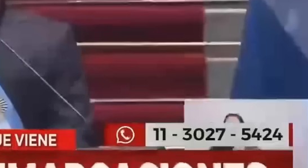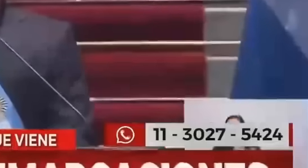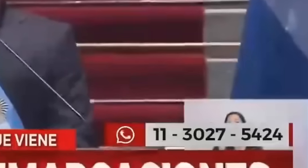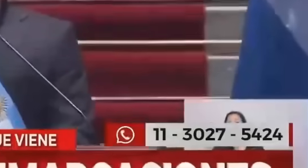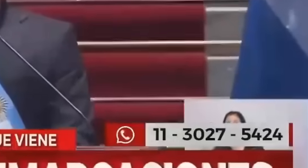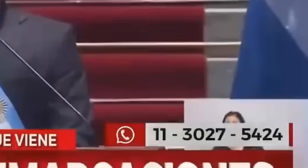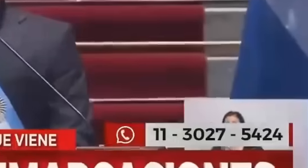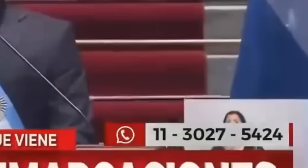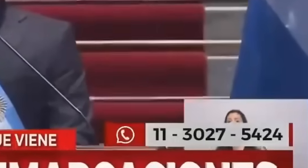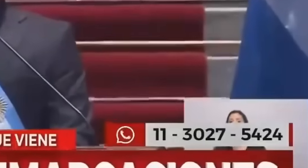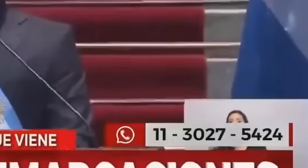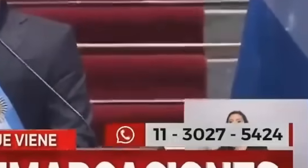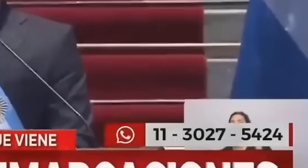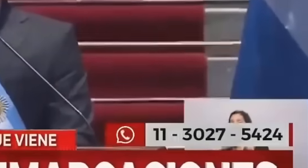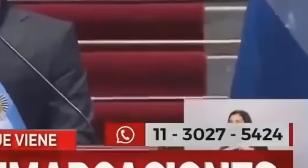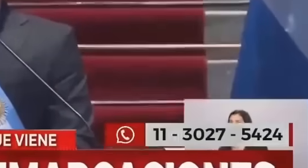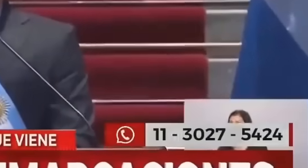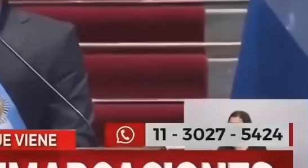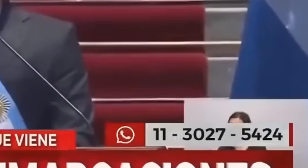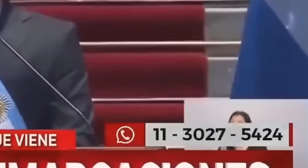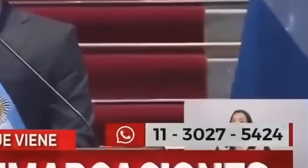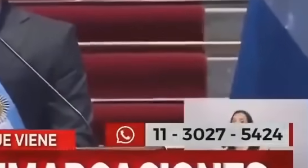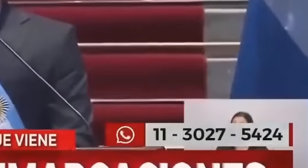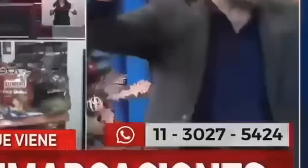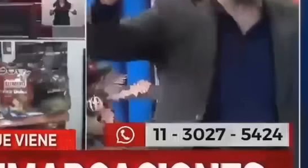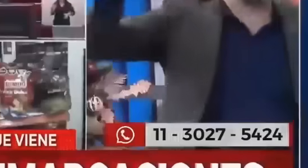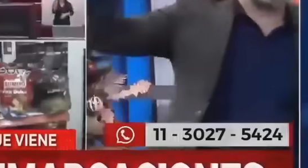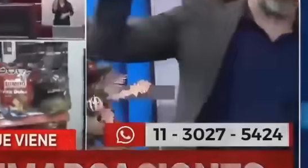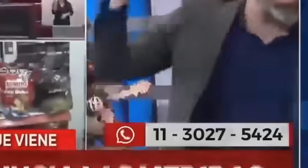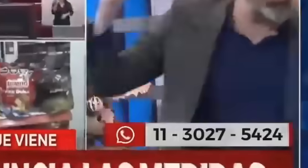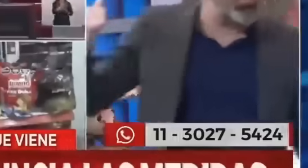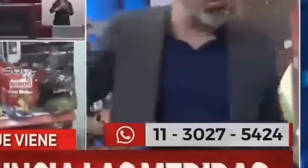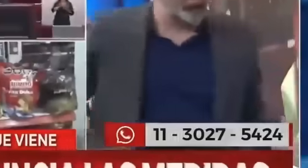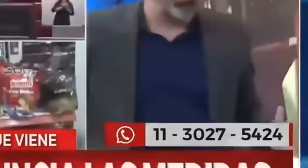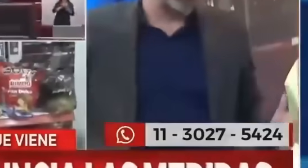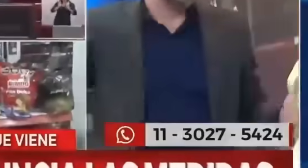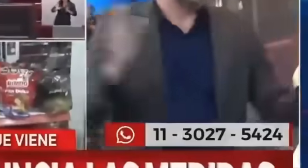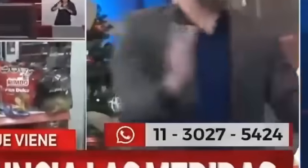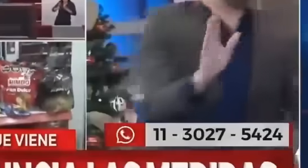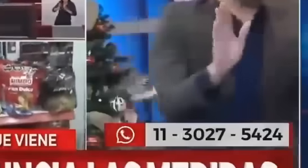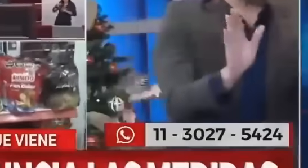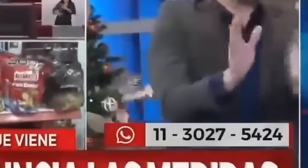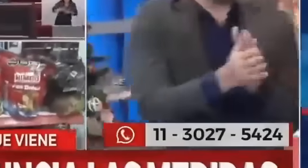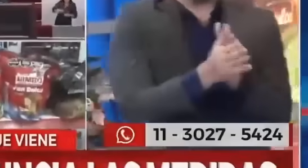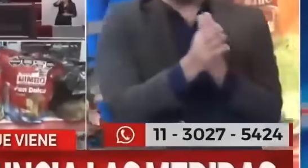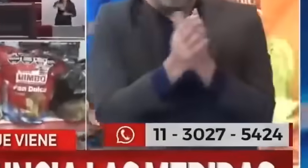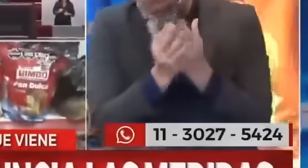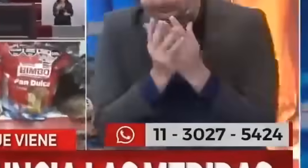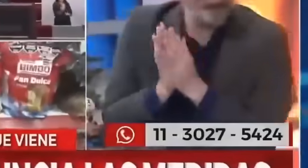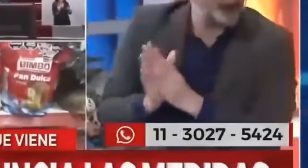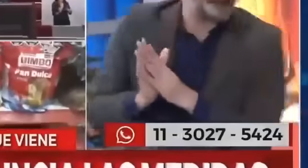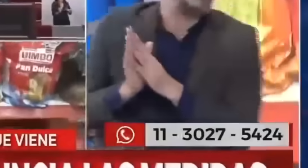decir ya que es un in muy reciente buo está bien pero si vuelve a estar es porque algo bueno habrá hecho nada si lo echó el fondo pero pero para